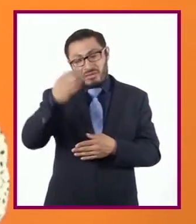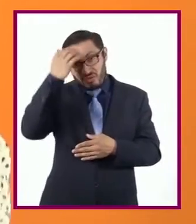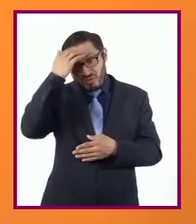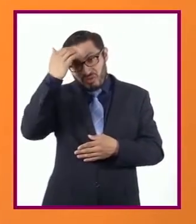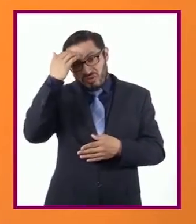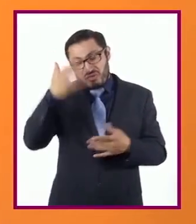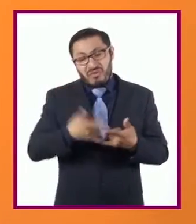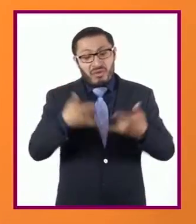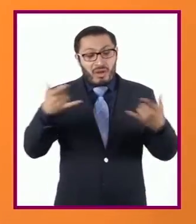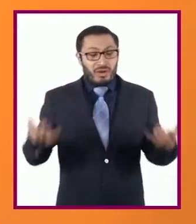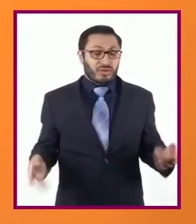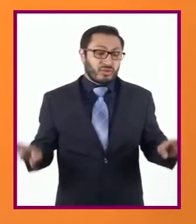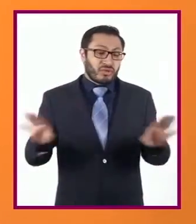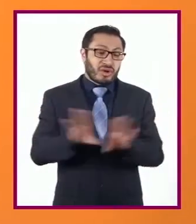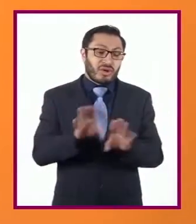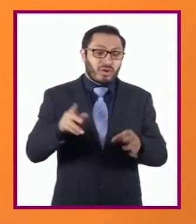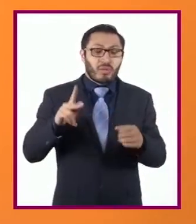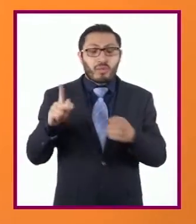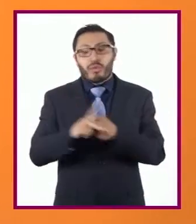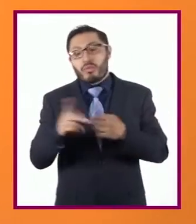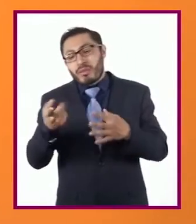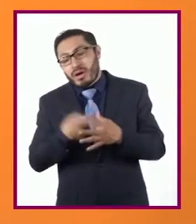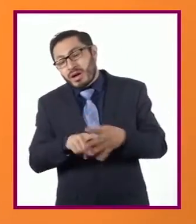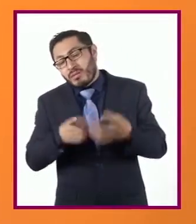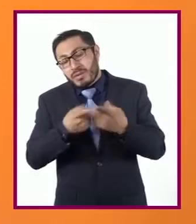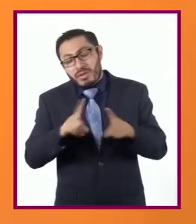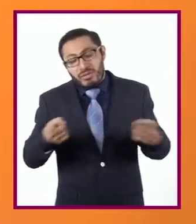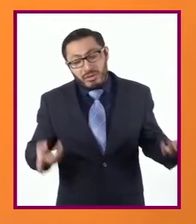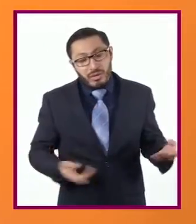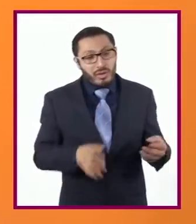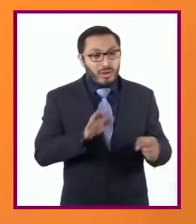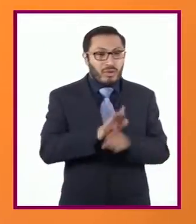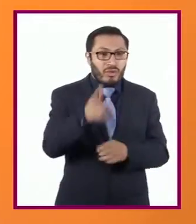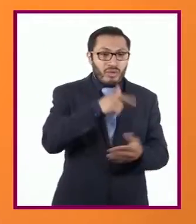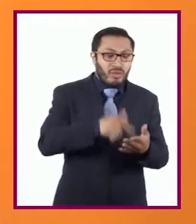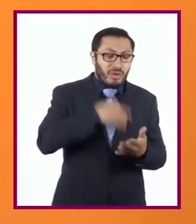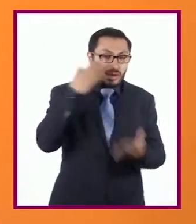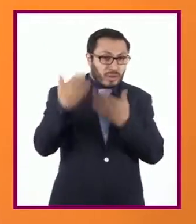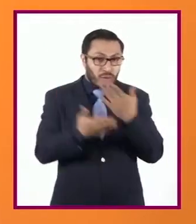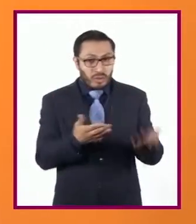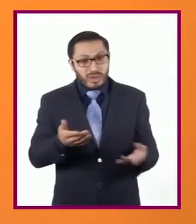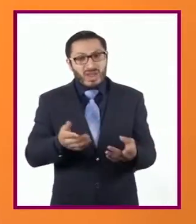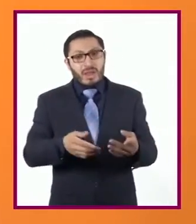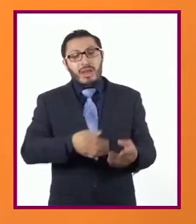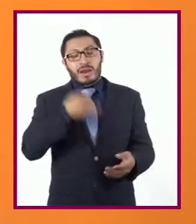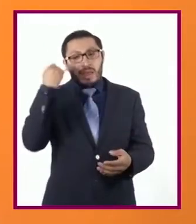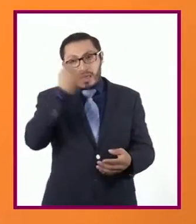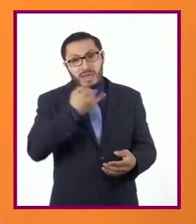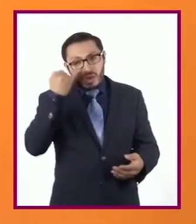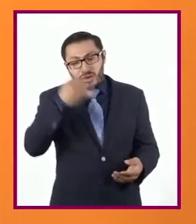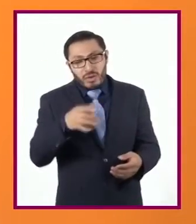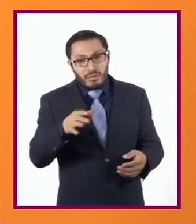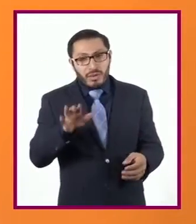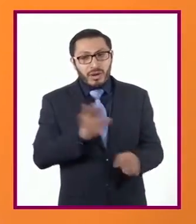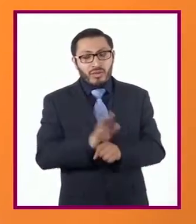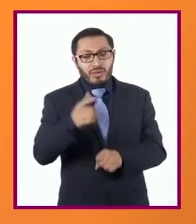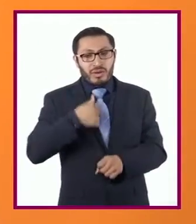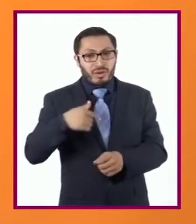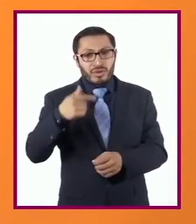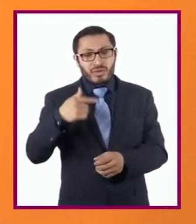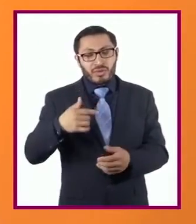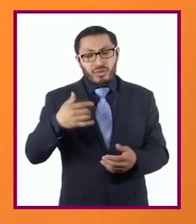historia, cómo fue creado el país, en qué lugar voy a estudiar, dónde voy a estudiar francés, dónde me voy a informar a nivel histórico,